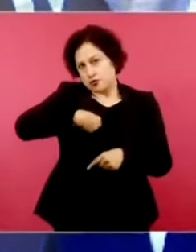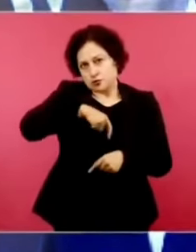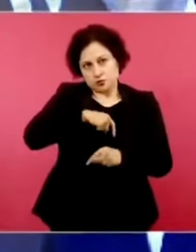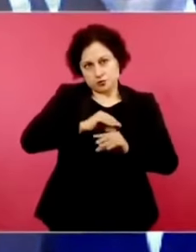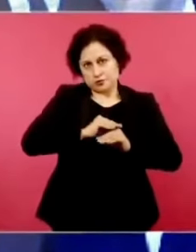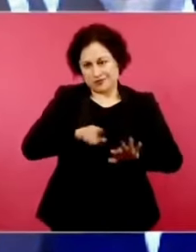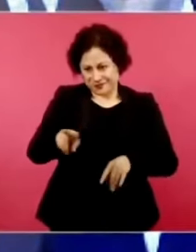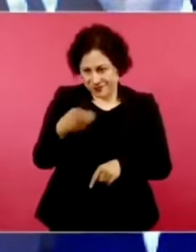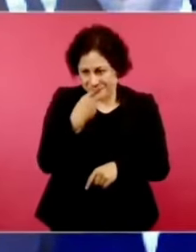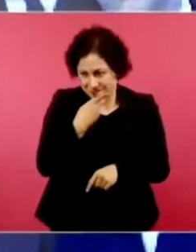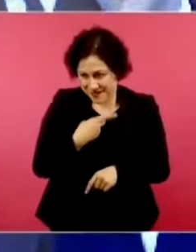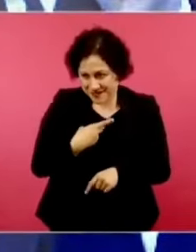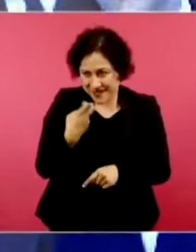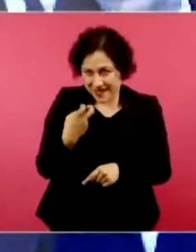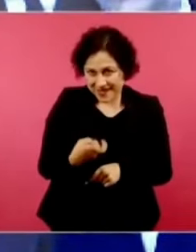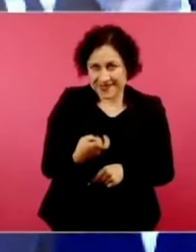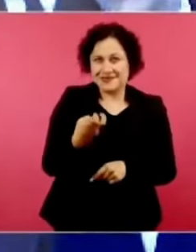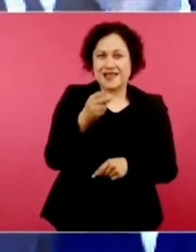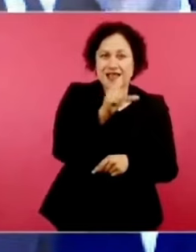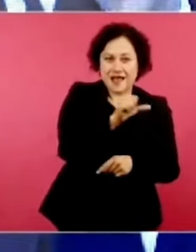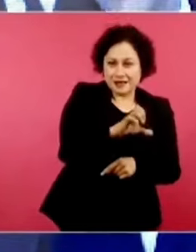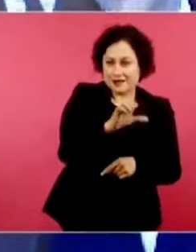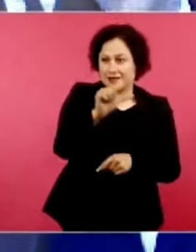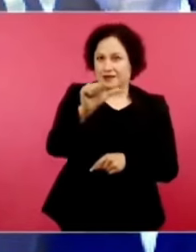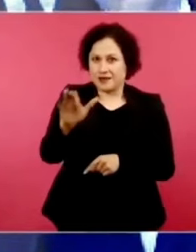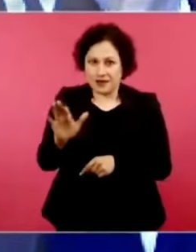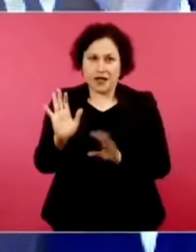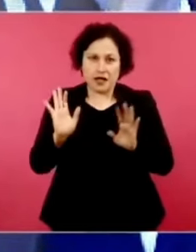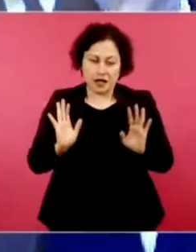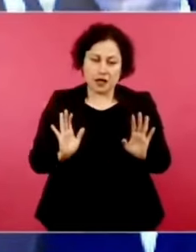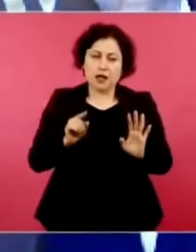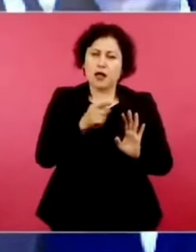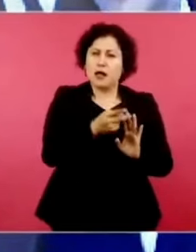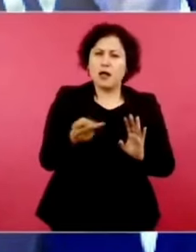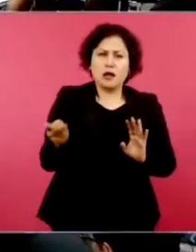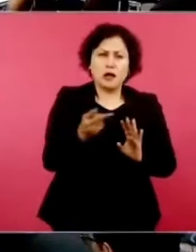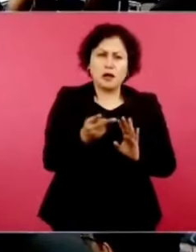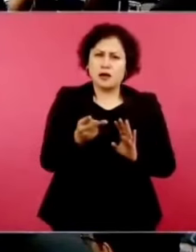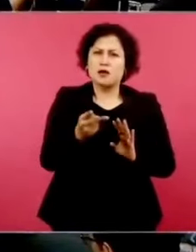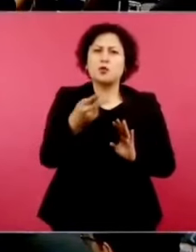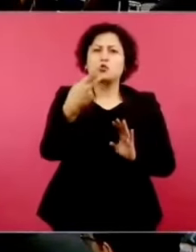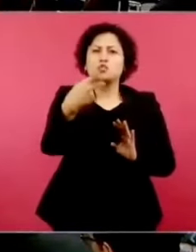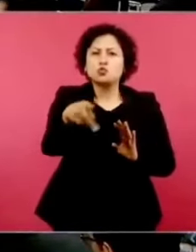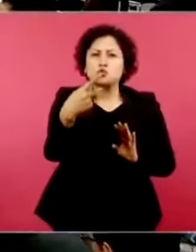y citan constantemente en la jornada,